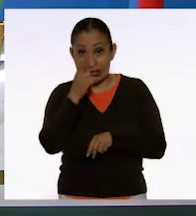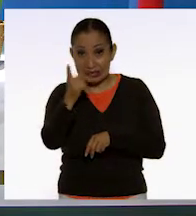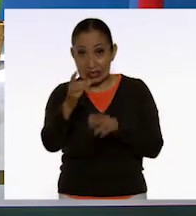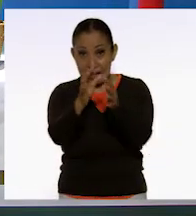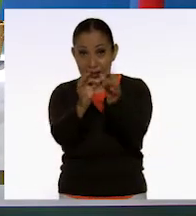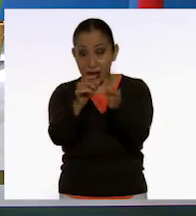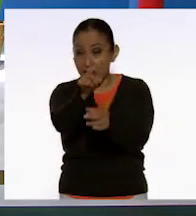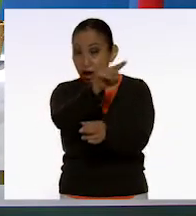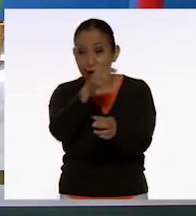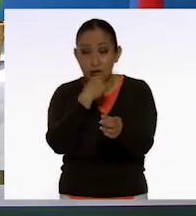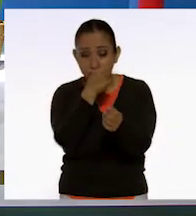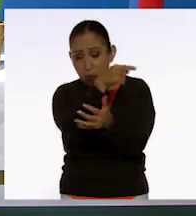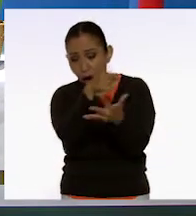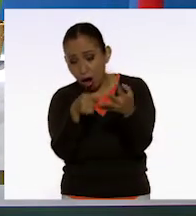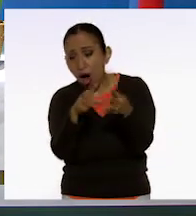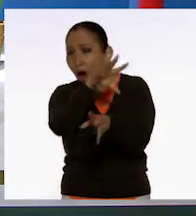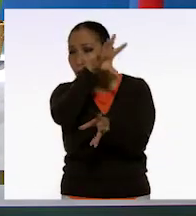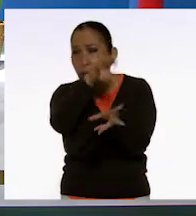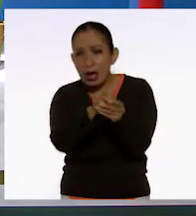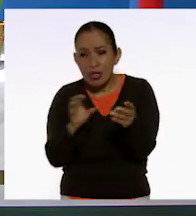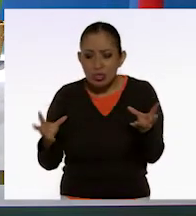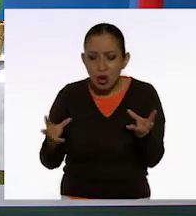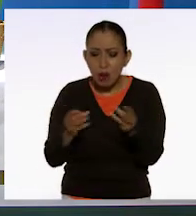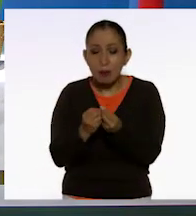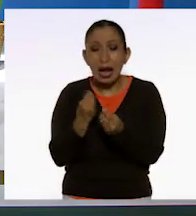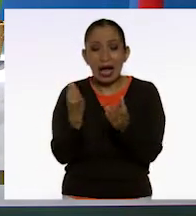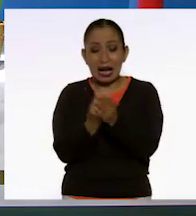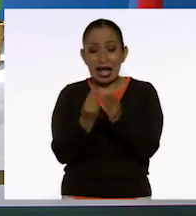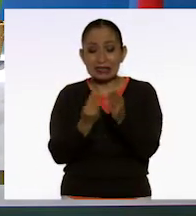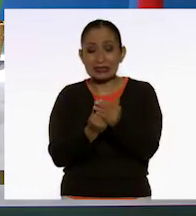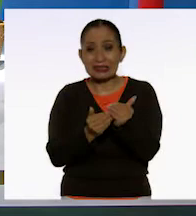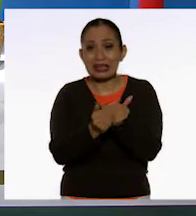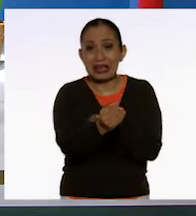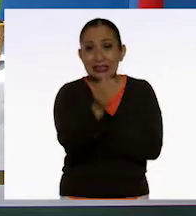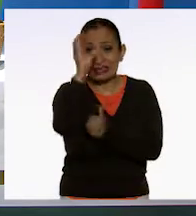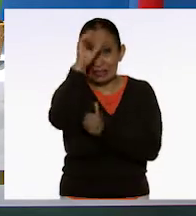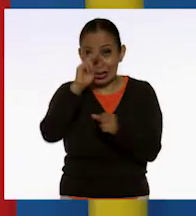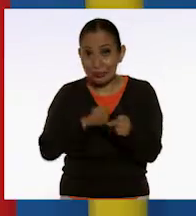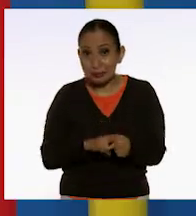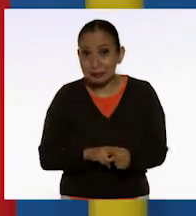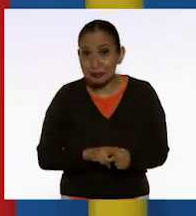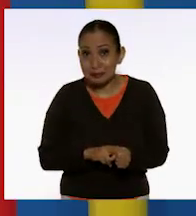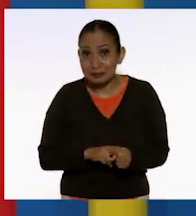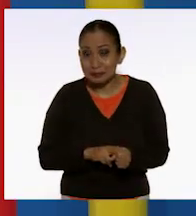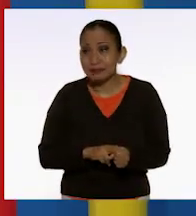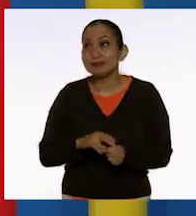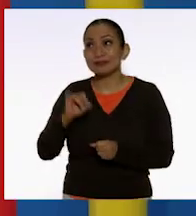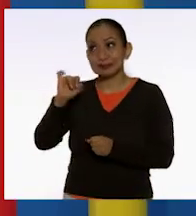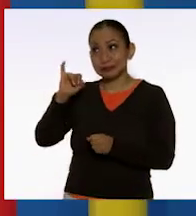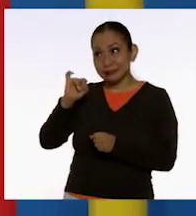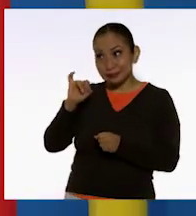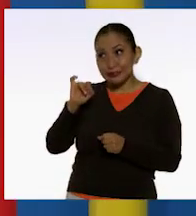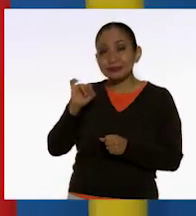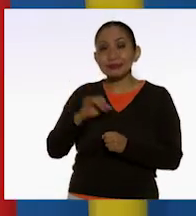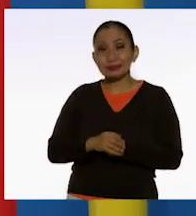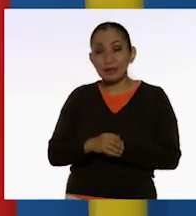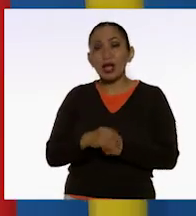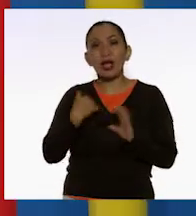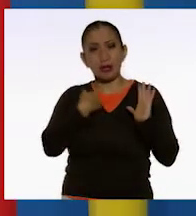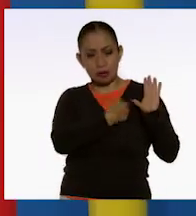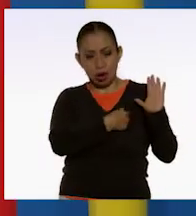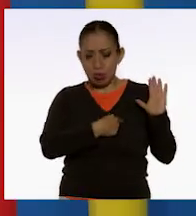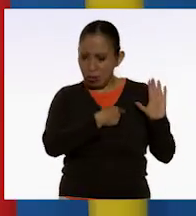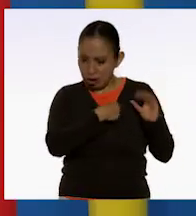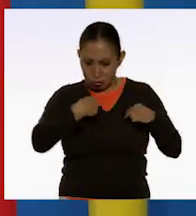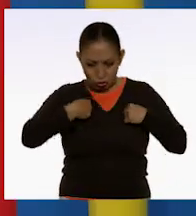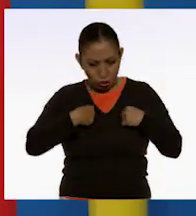niños todos los temas que planeamos para comenzar con el pie derecho a la asignatura. Sí, Juan Carlos, y nos comprometimos a